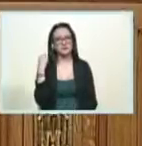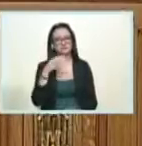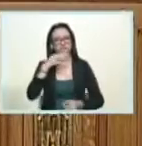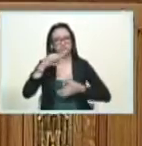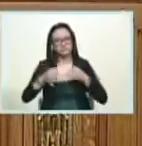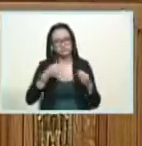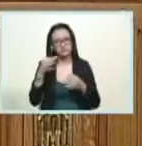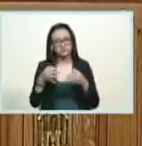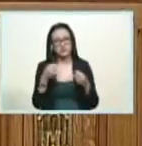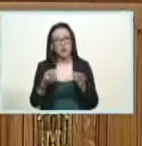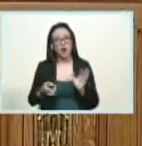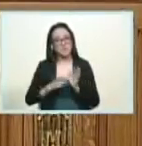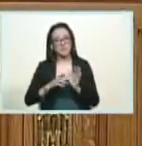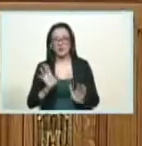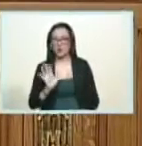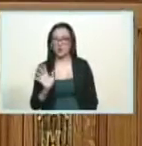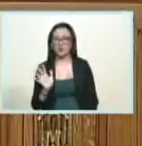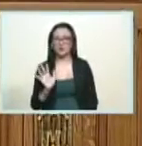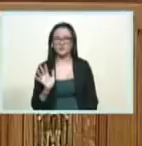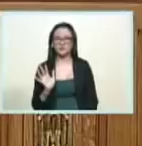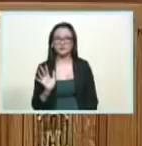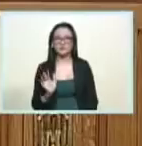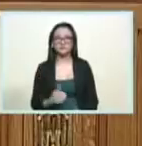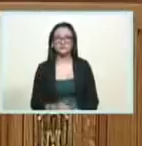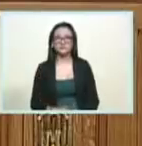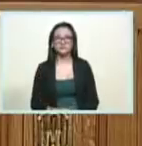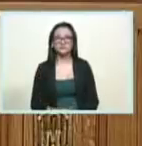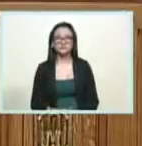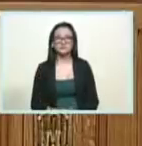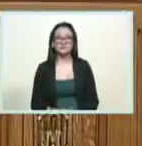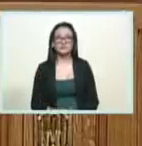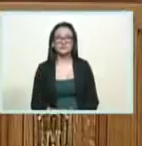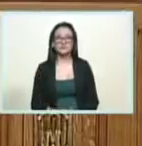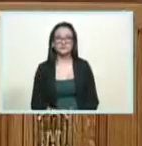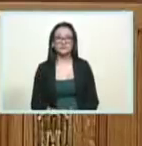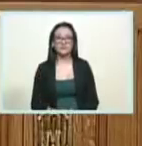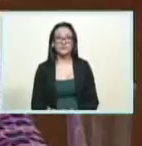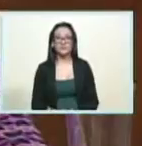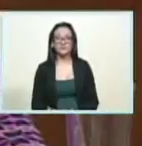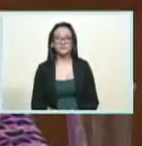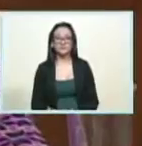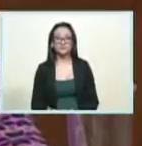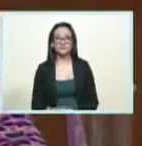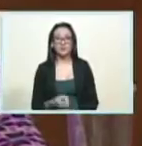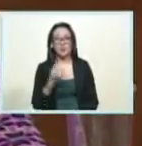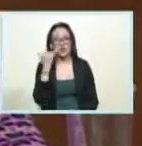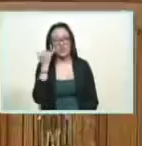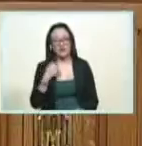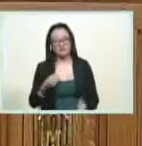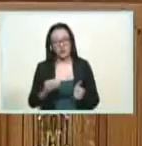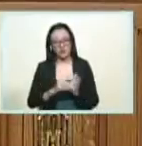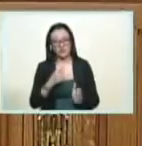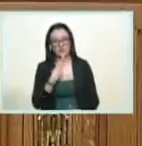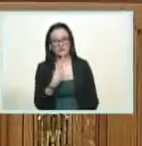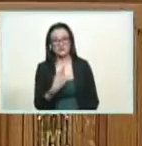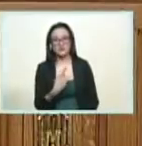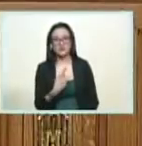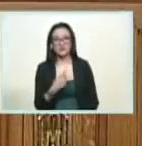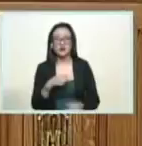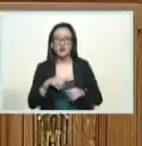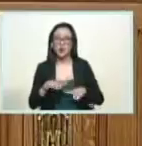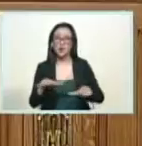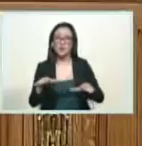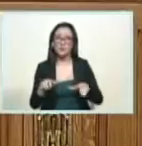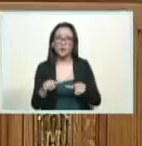extensamente, ya lo expliqué, no lo voy a repetir, aunque no está de más siempre reiterar una buena idea, yo